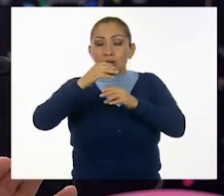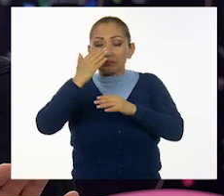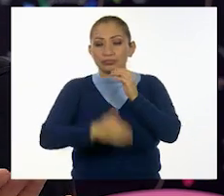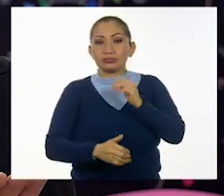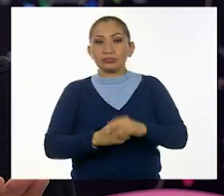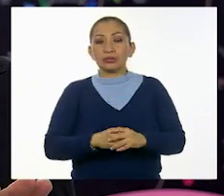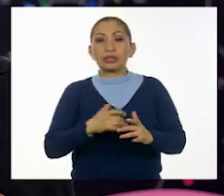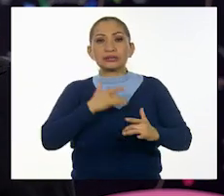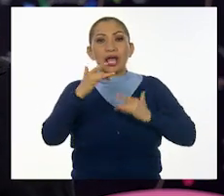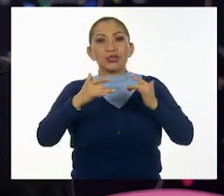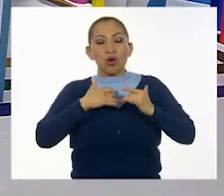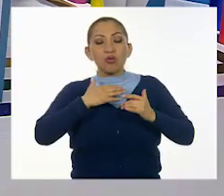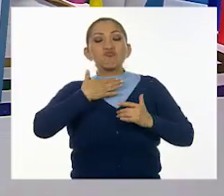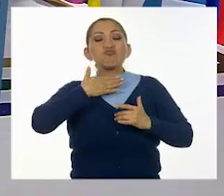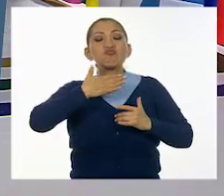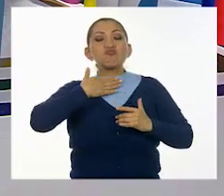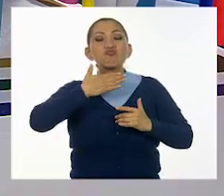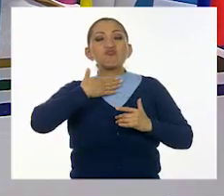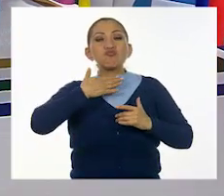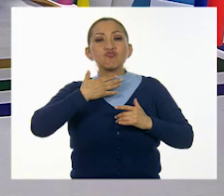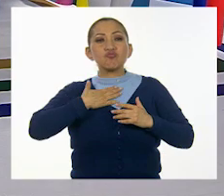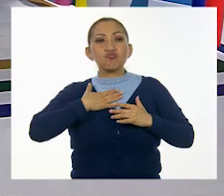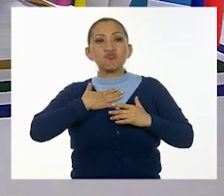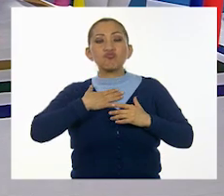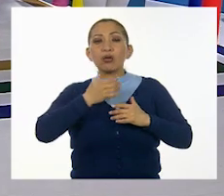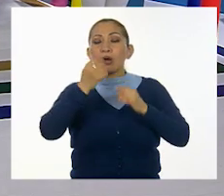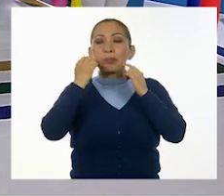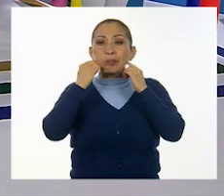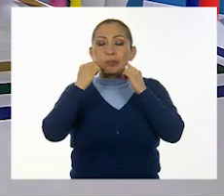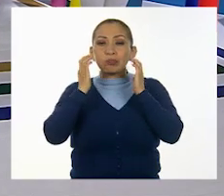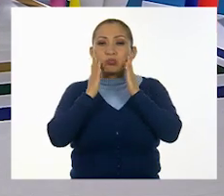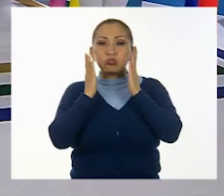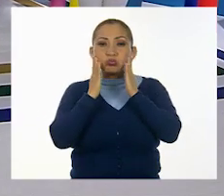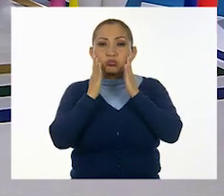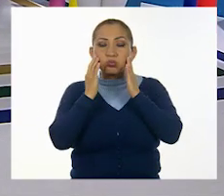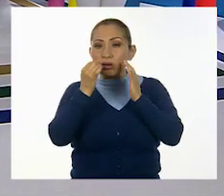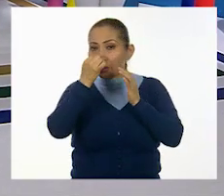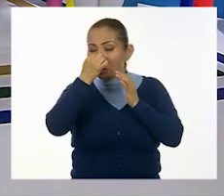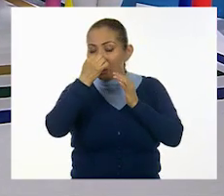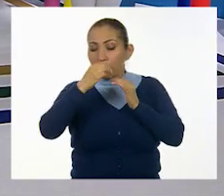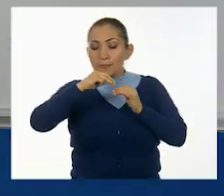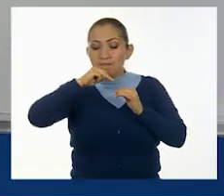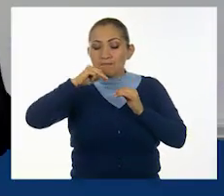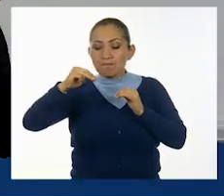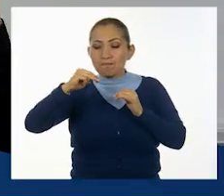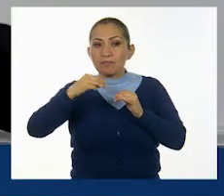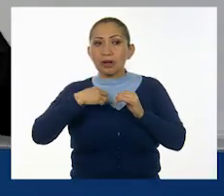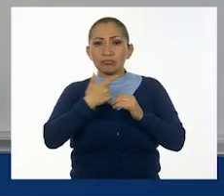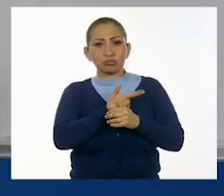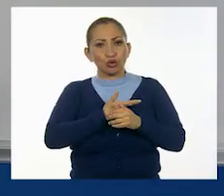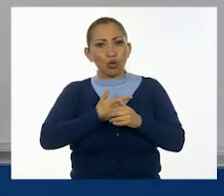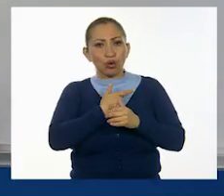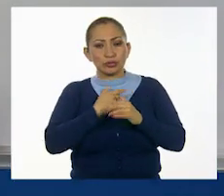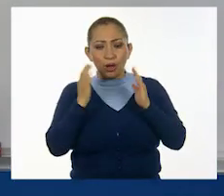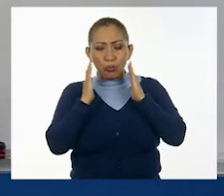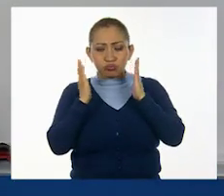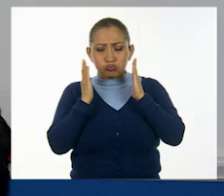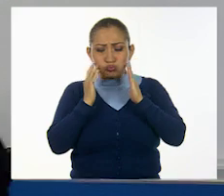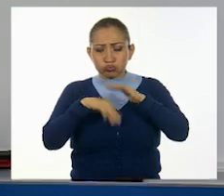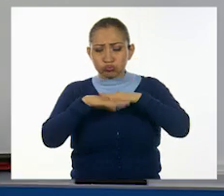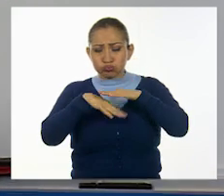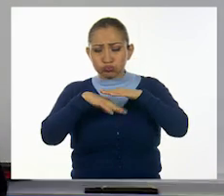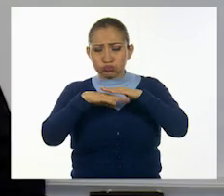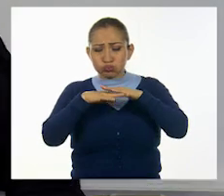Y sentimos la vibración que se da en toda el área de la boca y de la nariz. Lo sentimos, ¿no? Y nos da mucho gusto